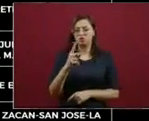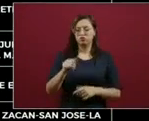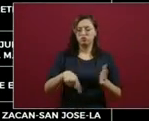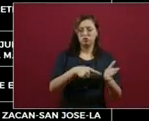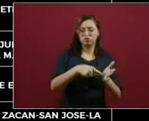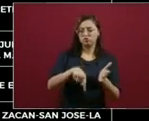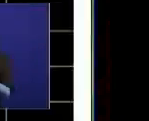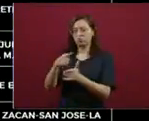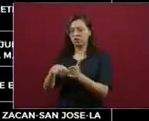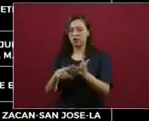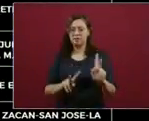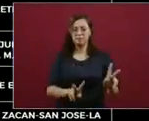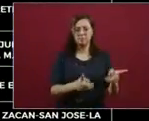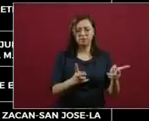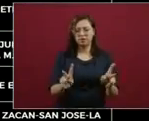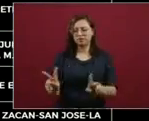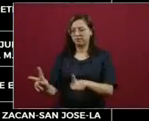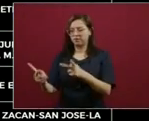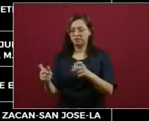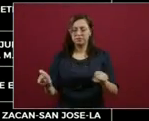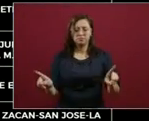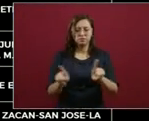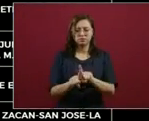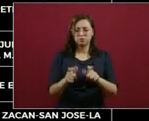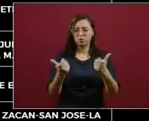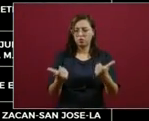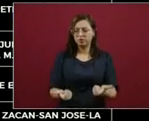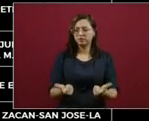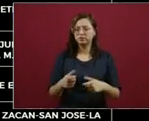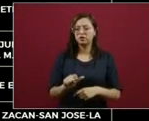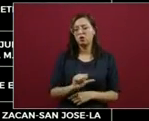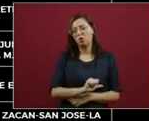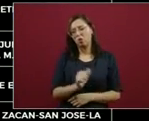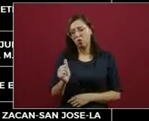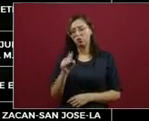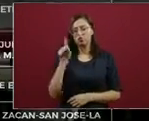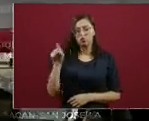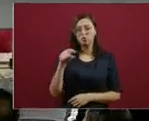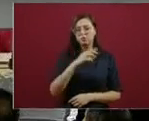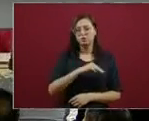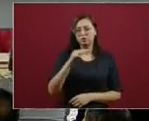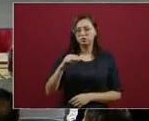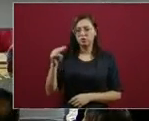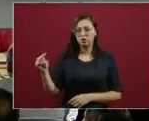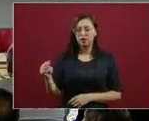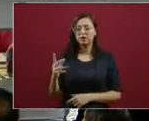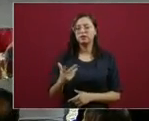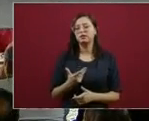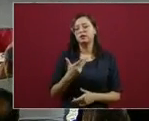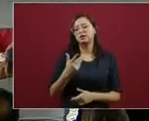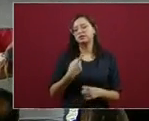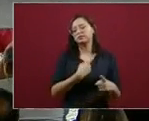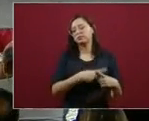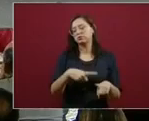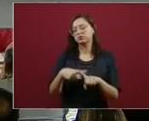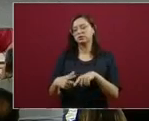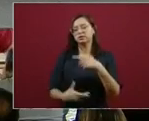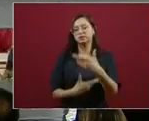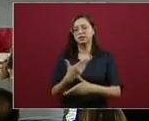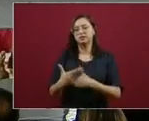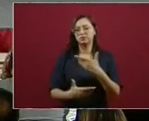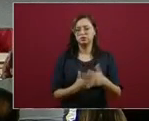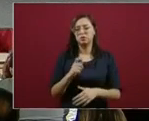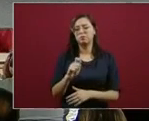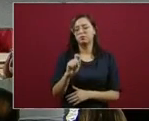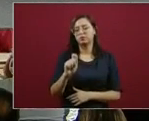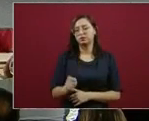servicio en ese lugar que presentan los mismos precios. Otra en Los Reyes, Michoacán, multiservicio SAR a